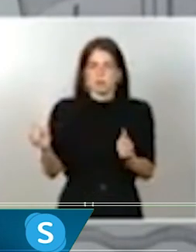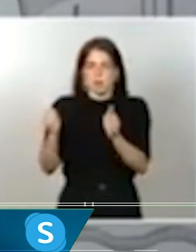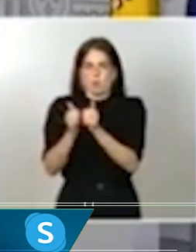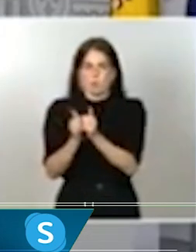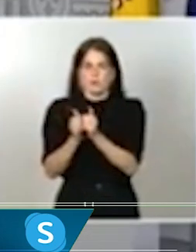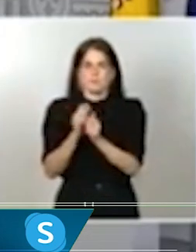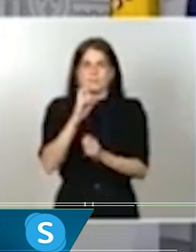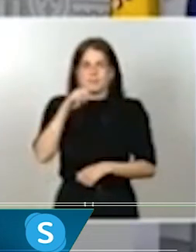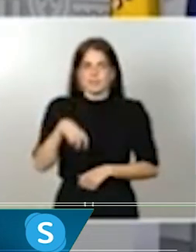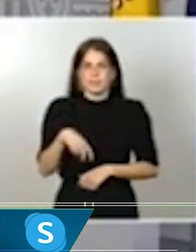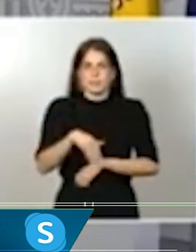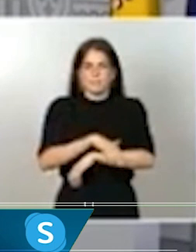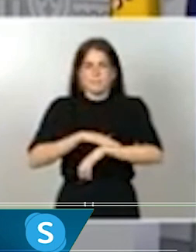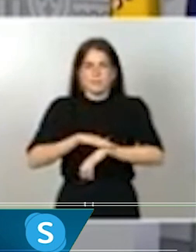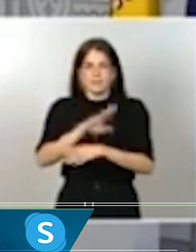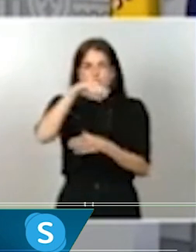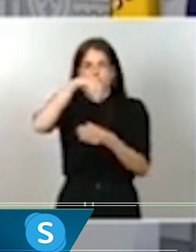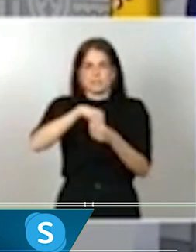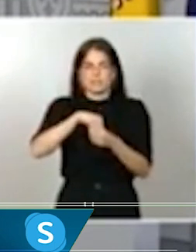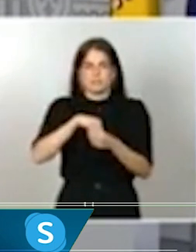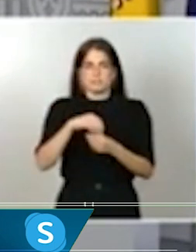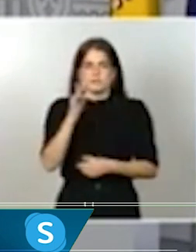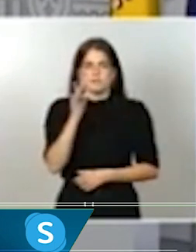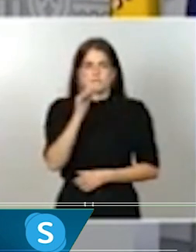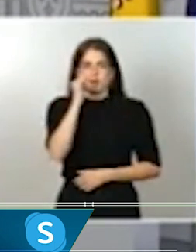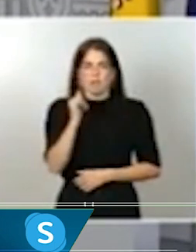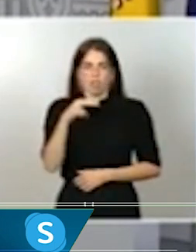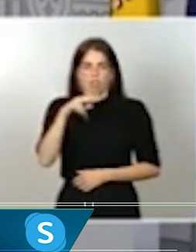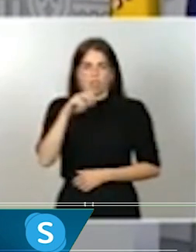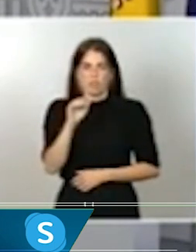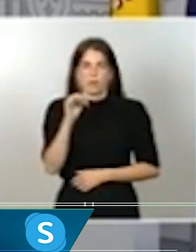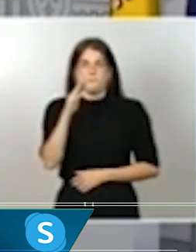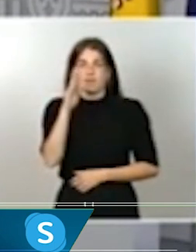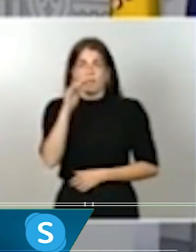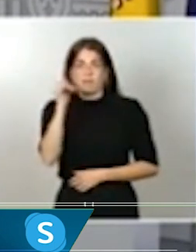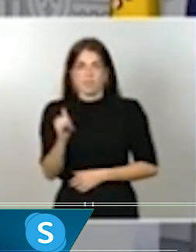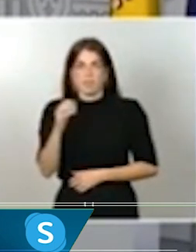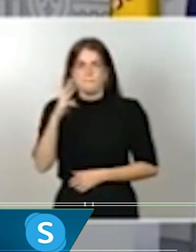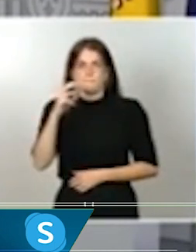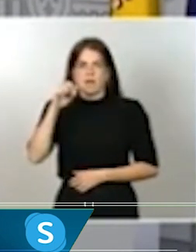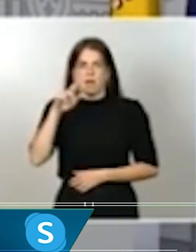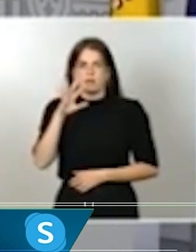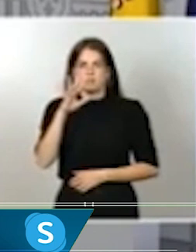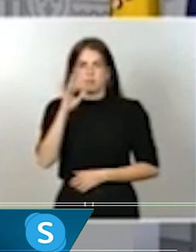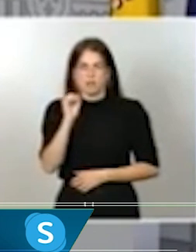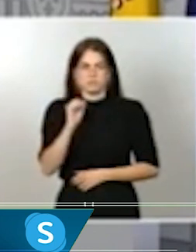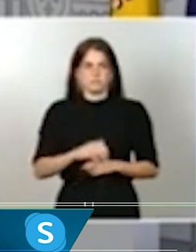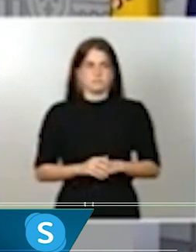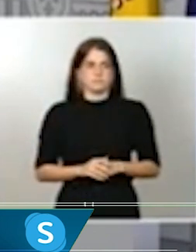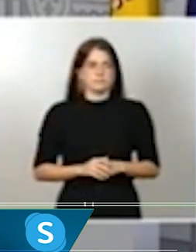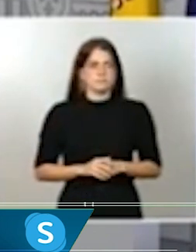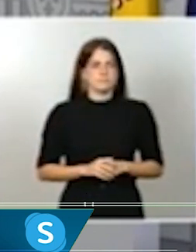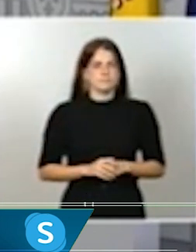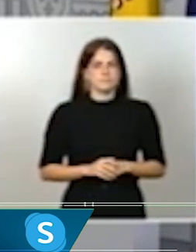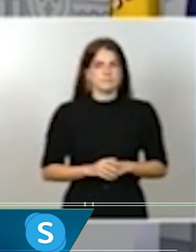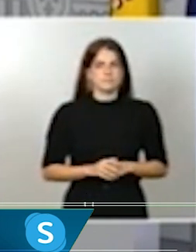un punto porcentual, uno solamente, a raíz de la pandemia, y sin embargo en España de momento no le vemos techo. Se confirma, por lo